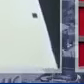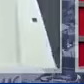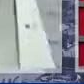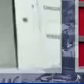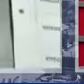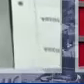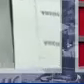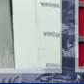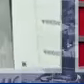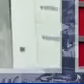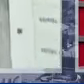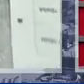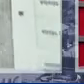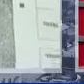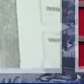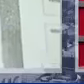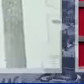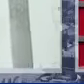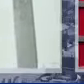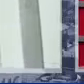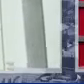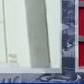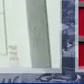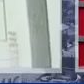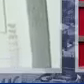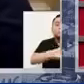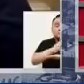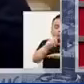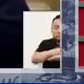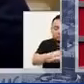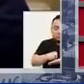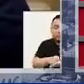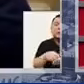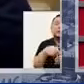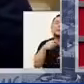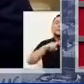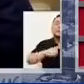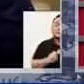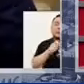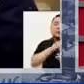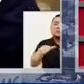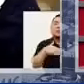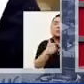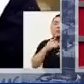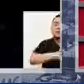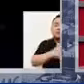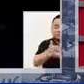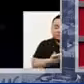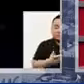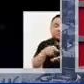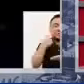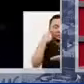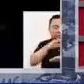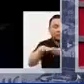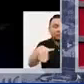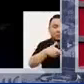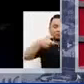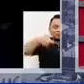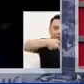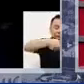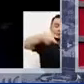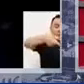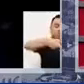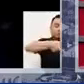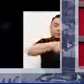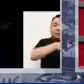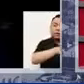capacitar sobre las nulidades que se deben hacer. Y en consecuencia, esto